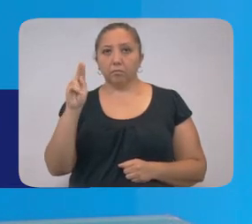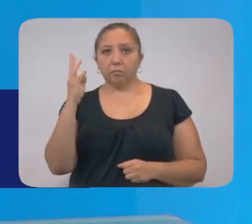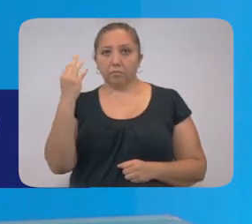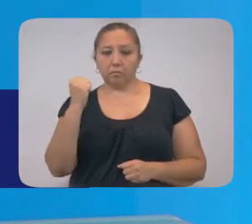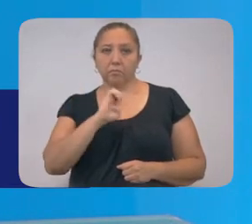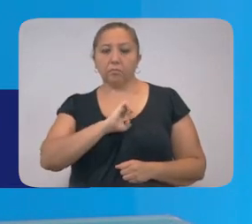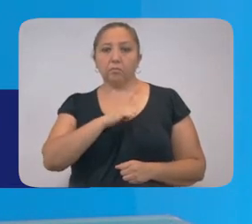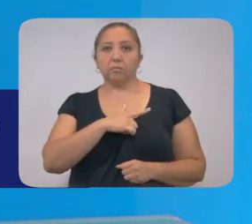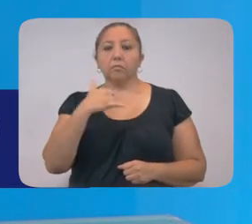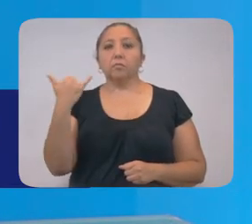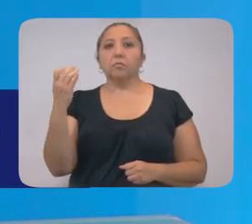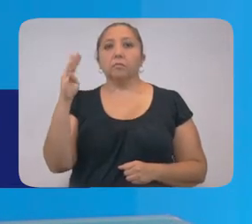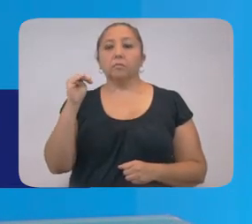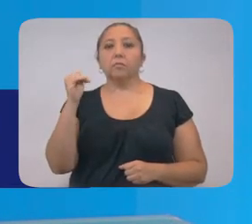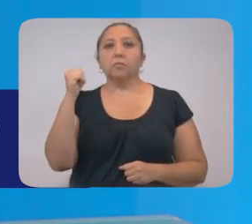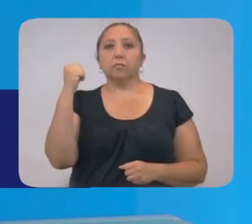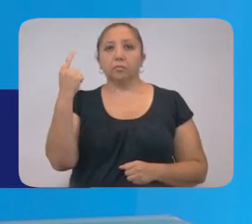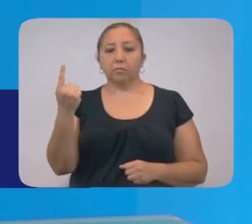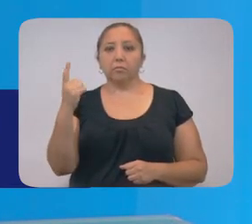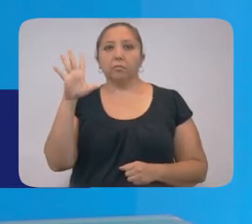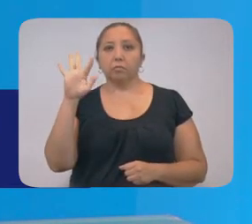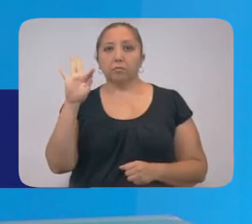9992-008489 en español y